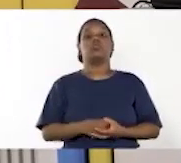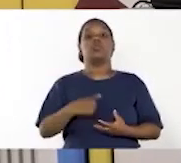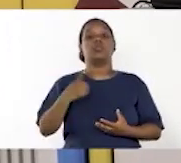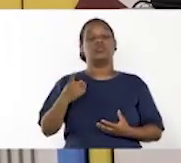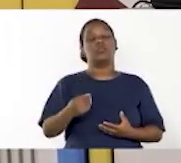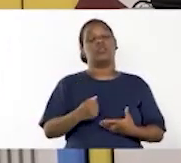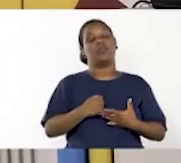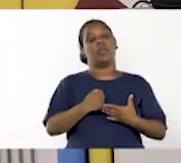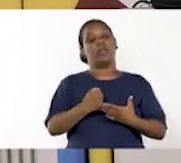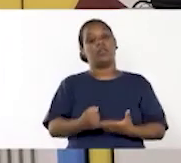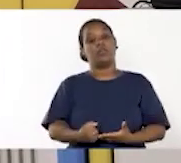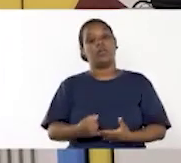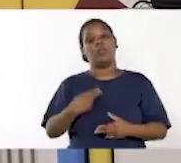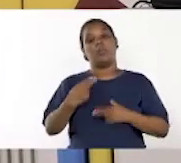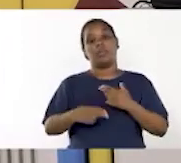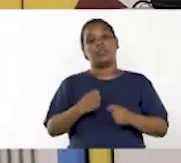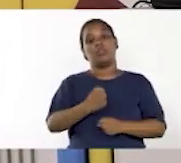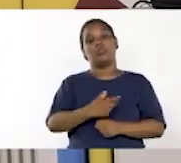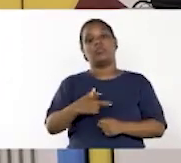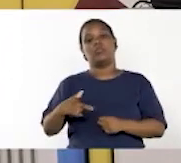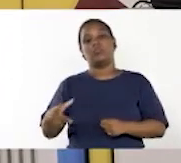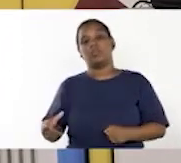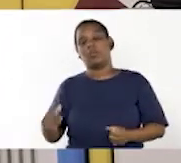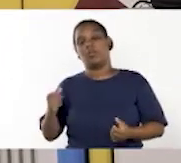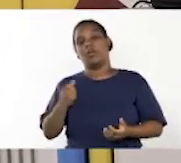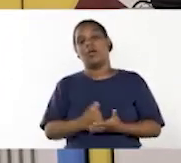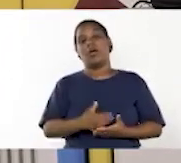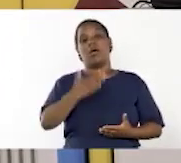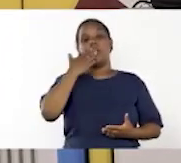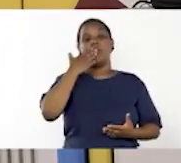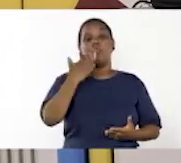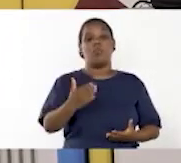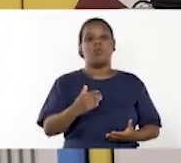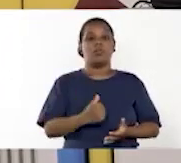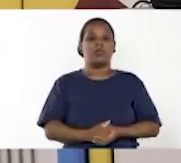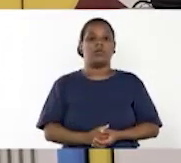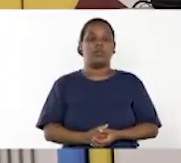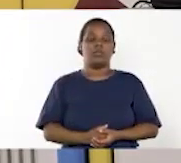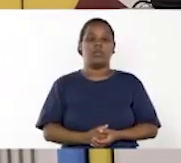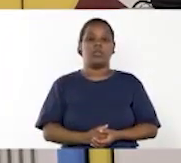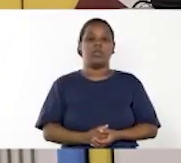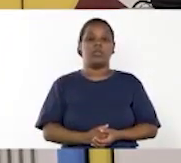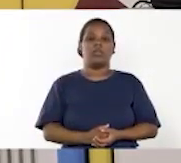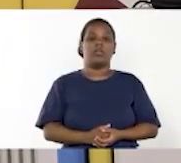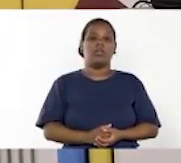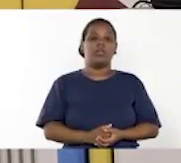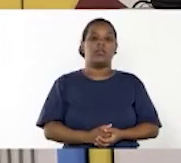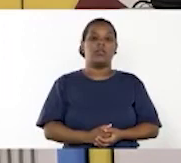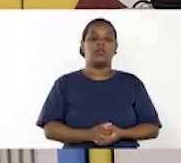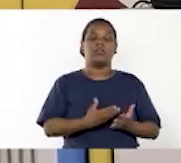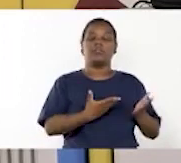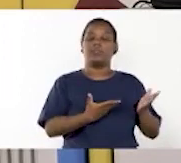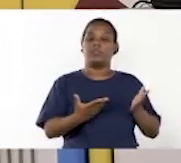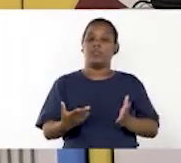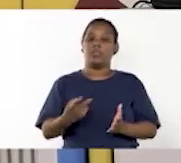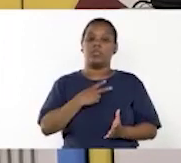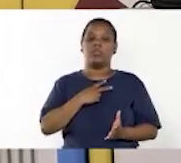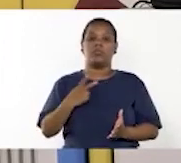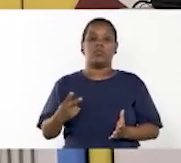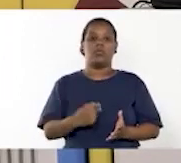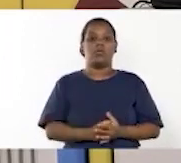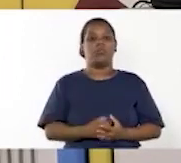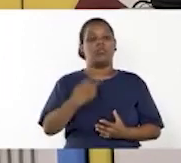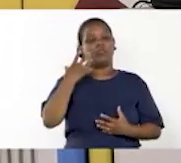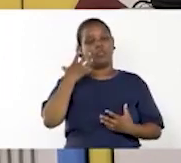servirá para hacer un trabajo con calidad, con estética y demostrar sus valores, que también son